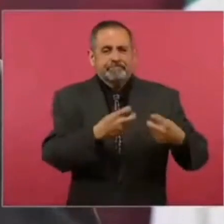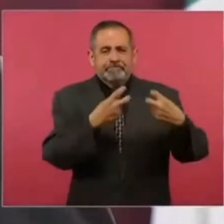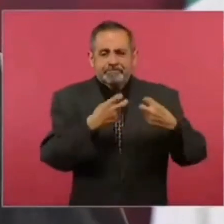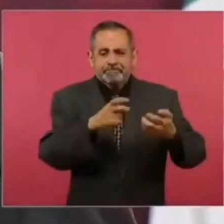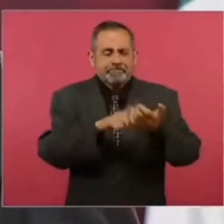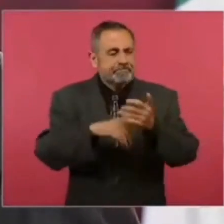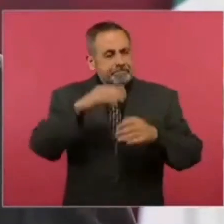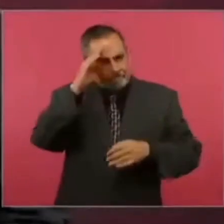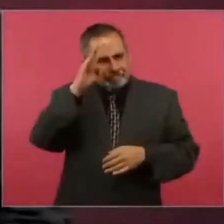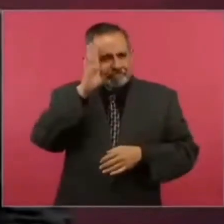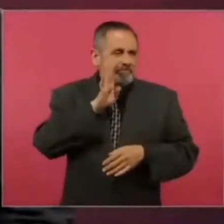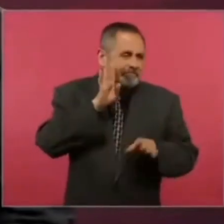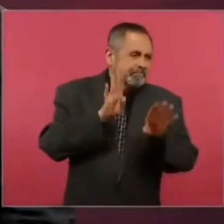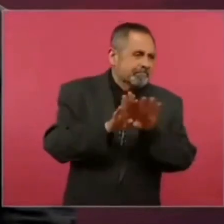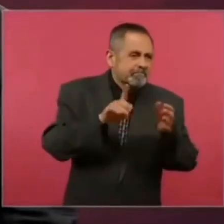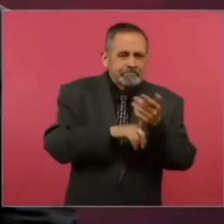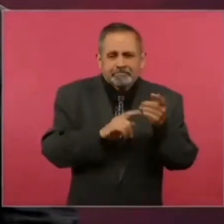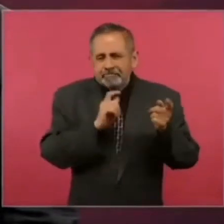buscando